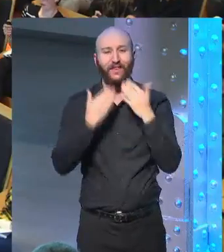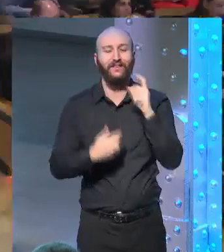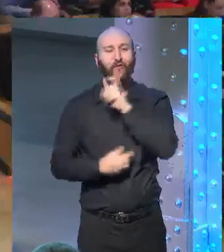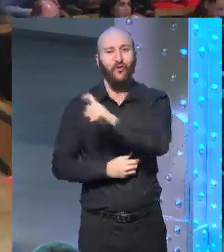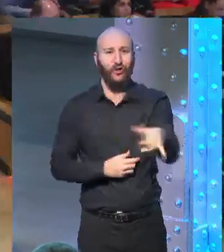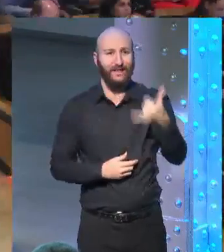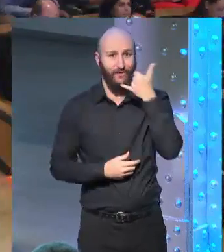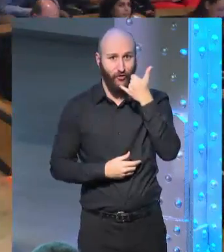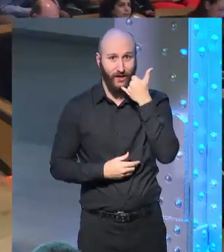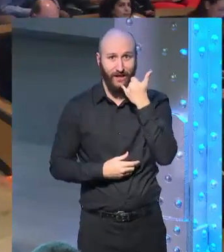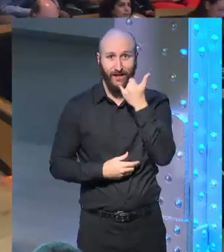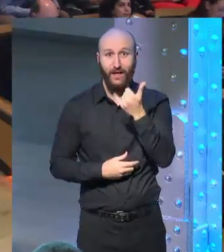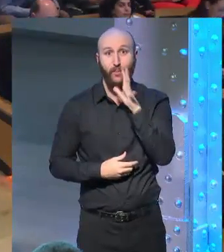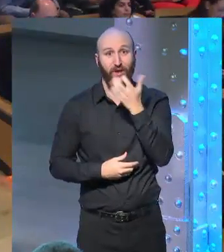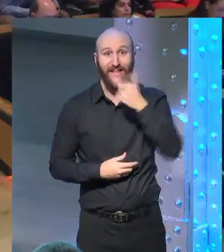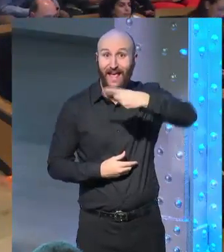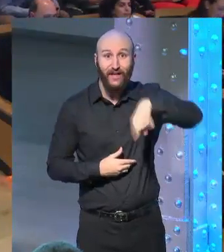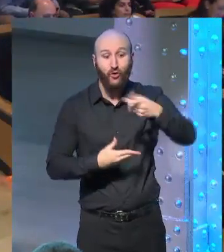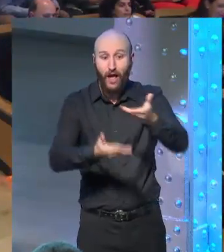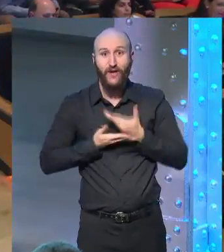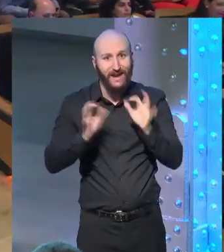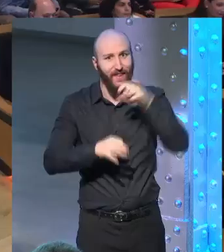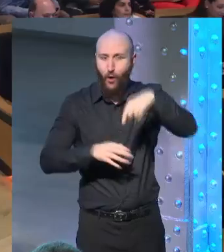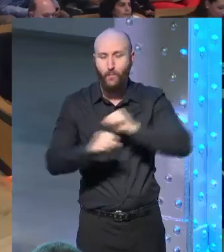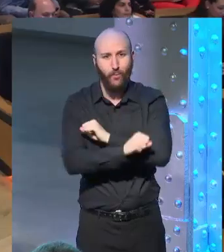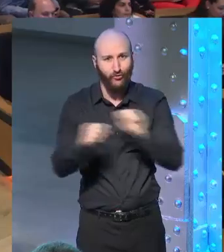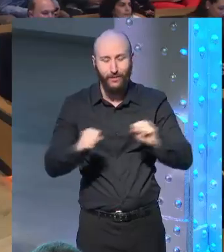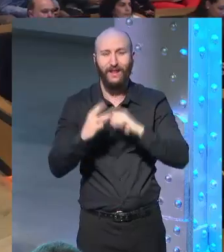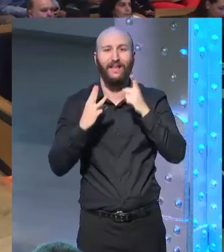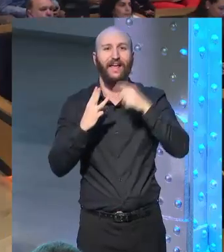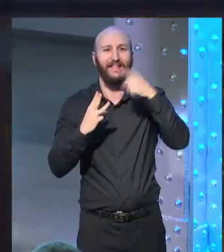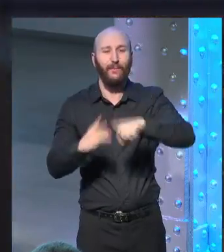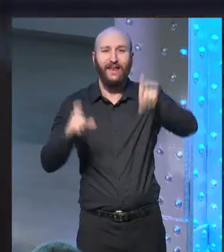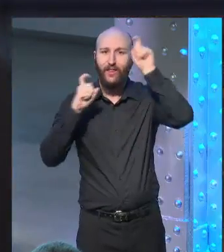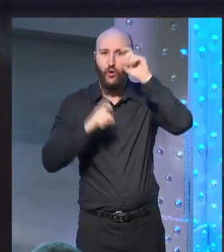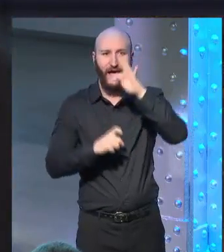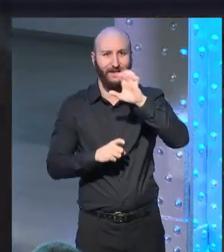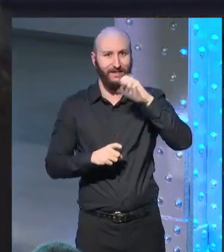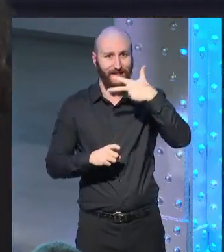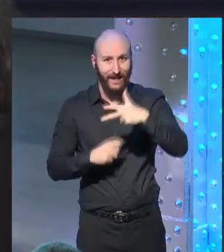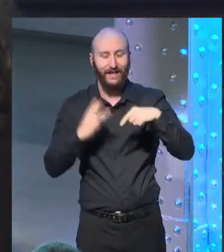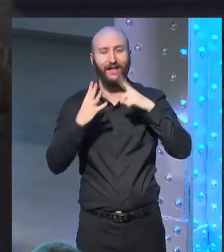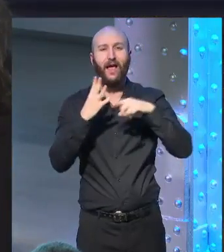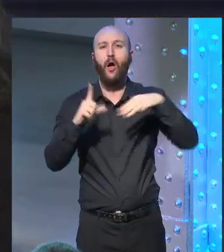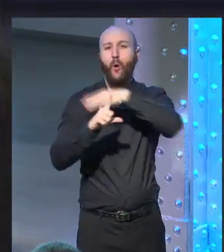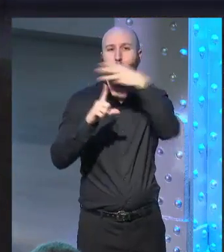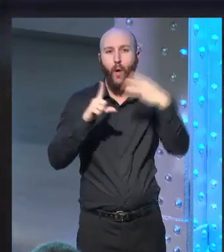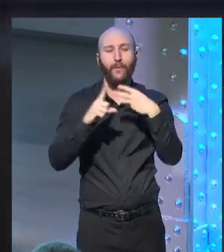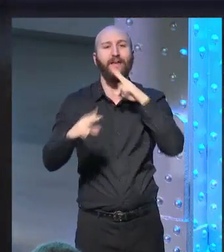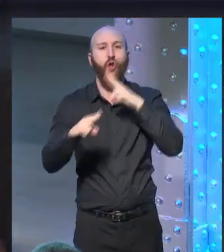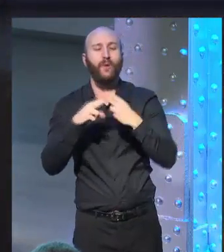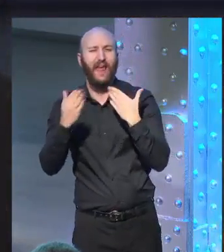Telefónica y Planner Media. Sin ellos esto no sería posible. Gracias también a Rosetta Stone, a Educatec, Vocento, las webs Empantallados y